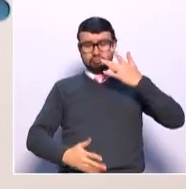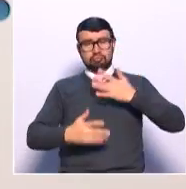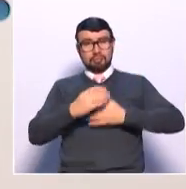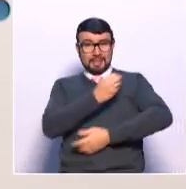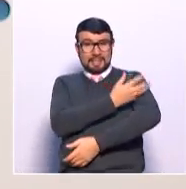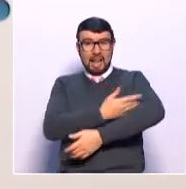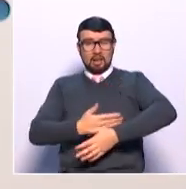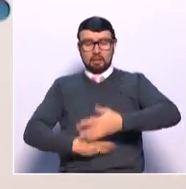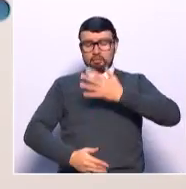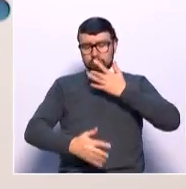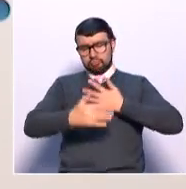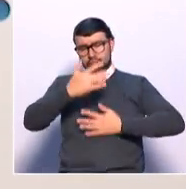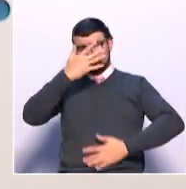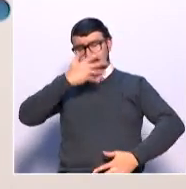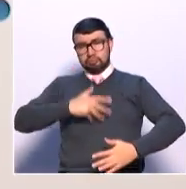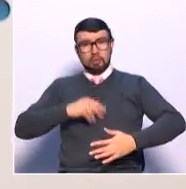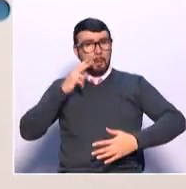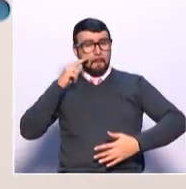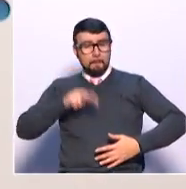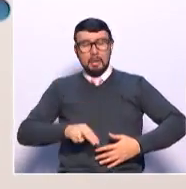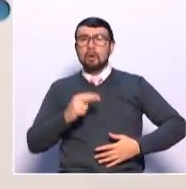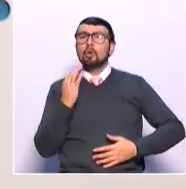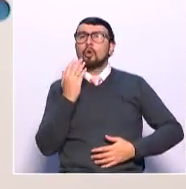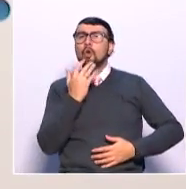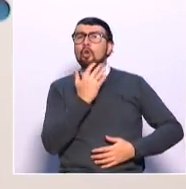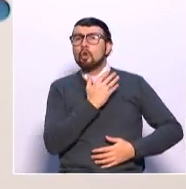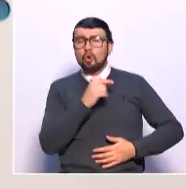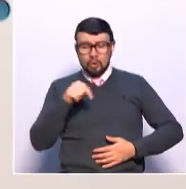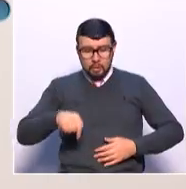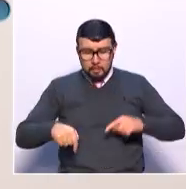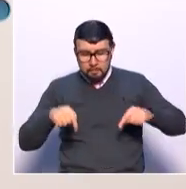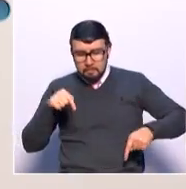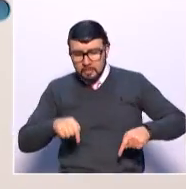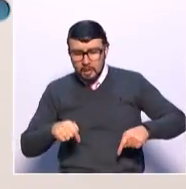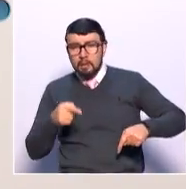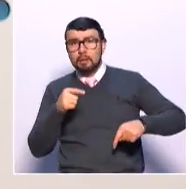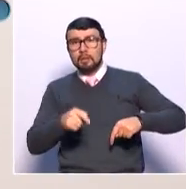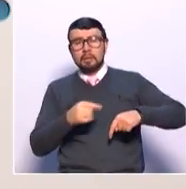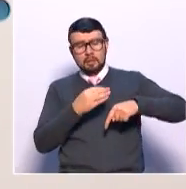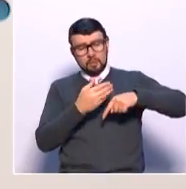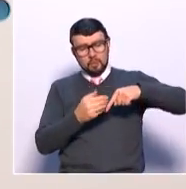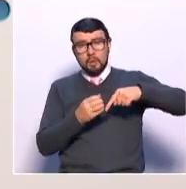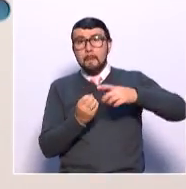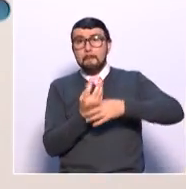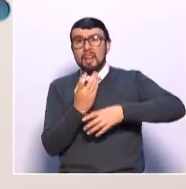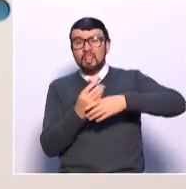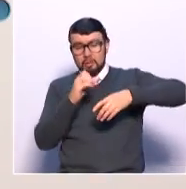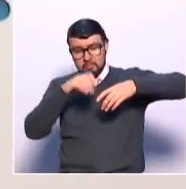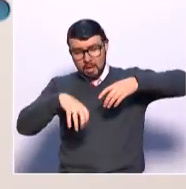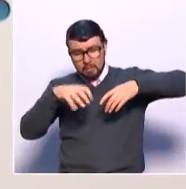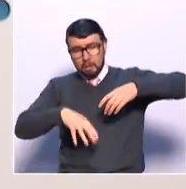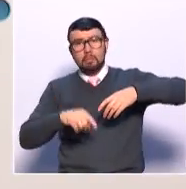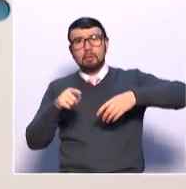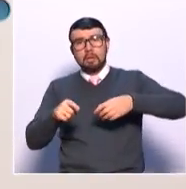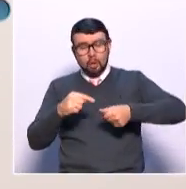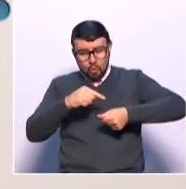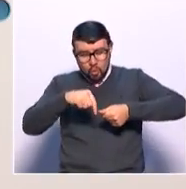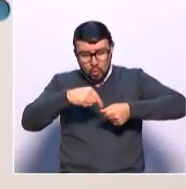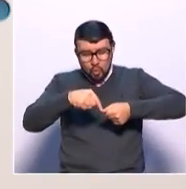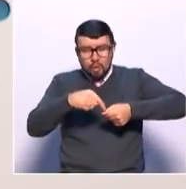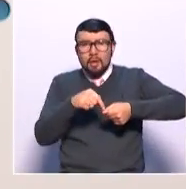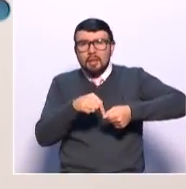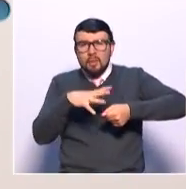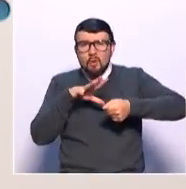porque mirar el color de las piernas y se le caen los pelitos si es las uñas tienen hongos si tiene colores cafés en la